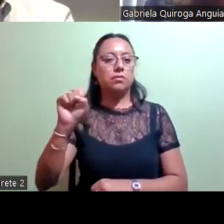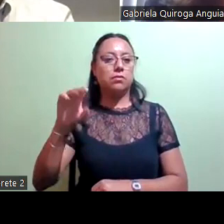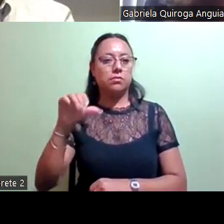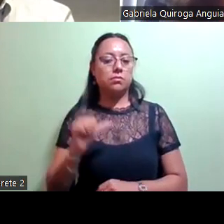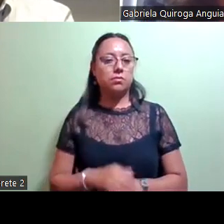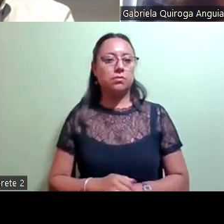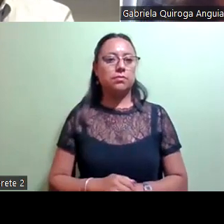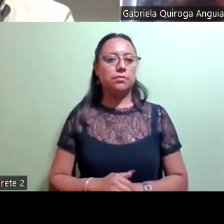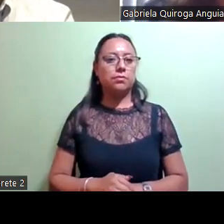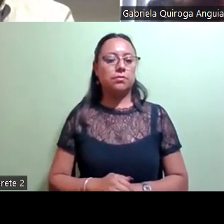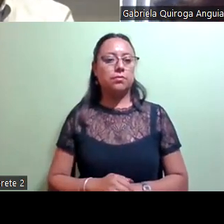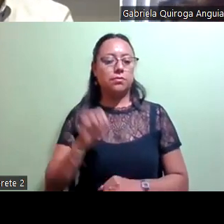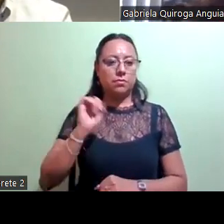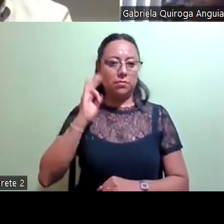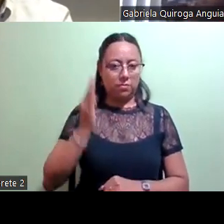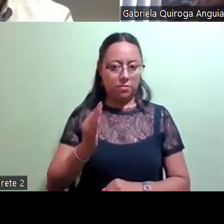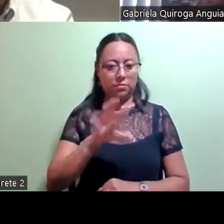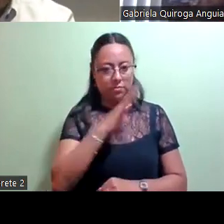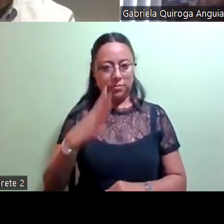En votación en pro, en lo general.